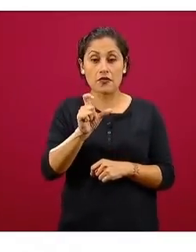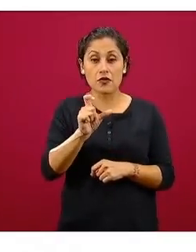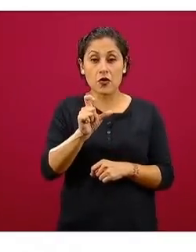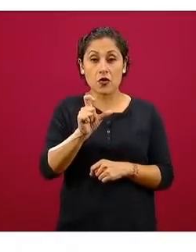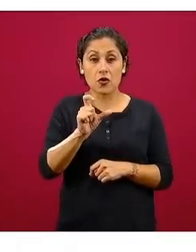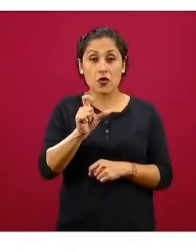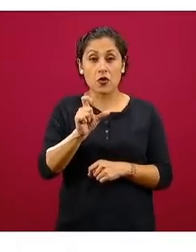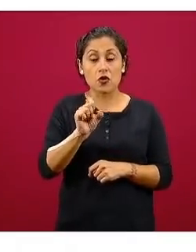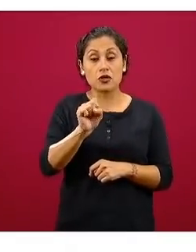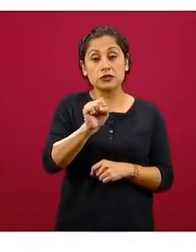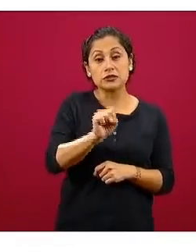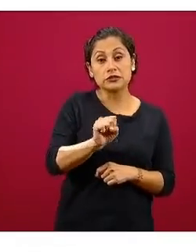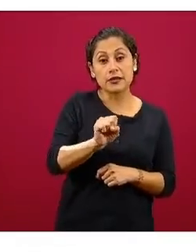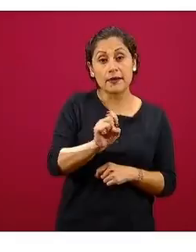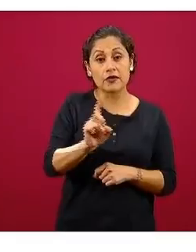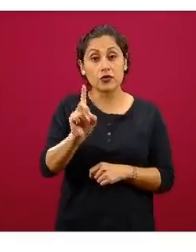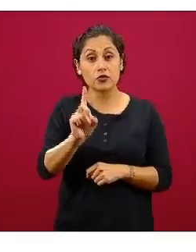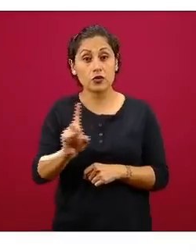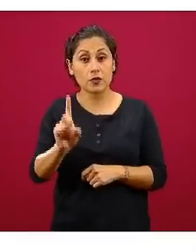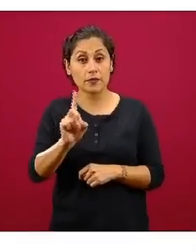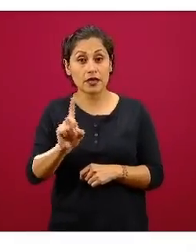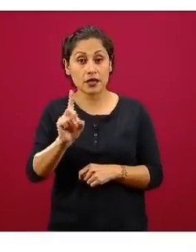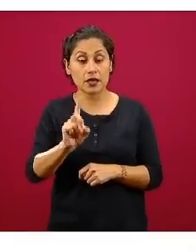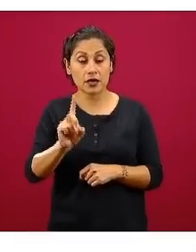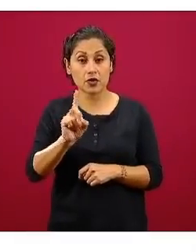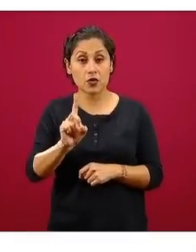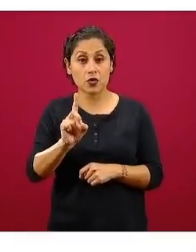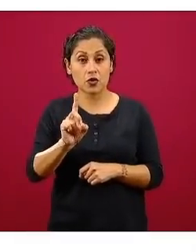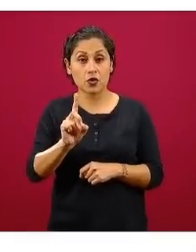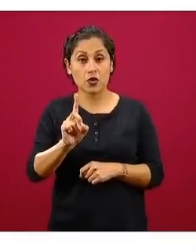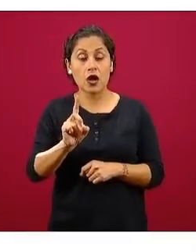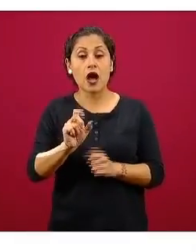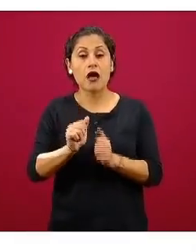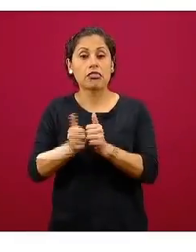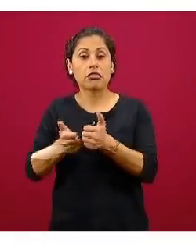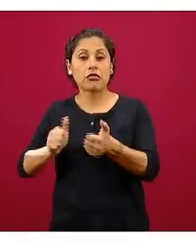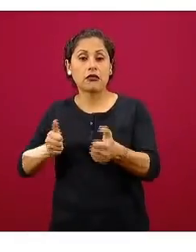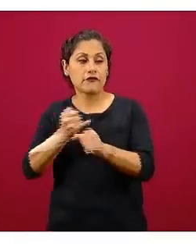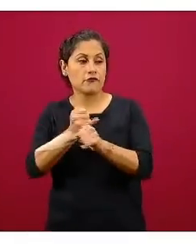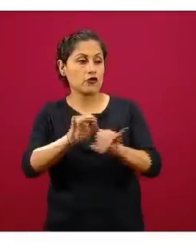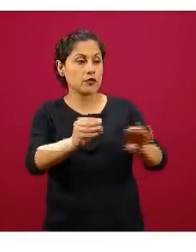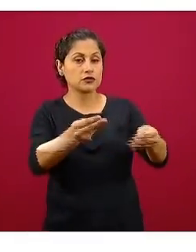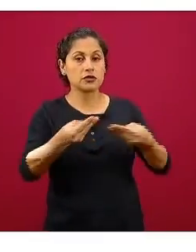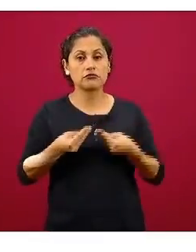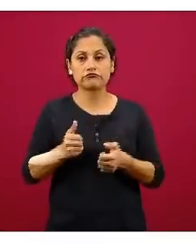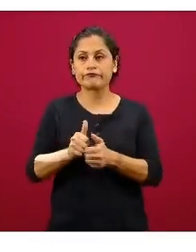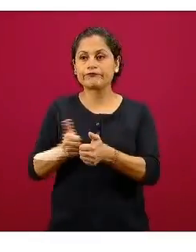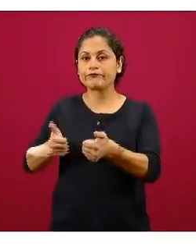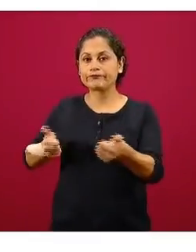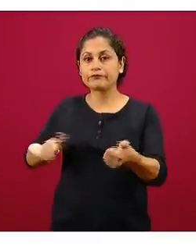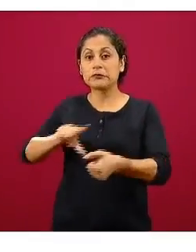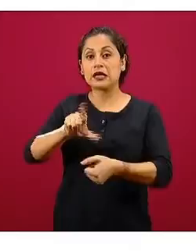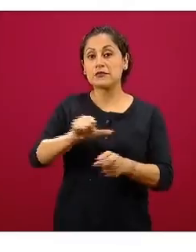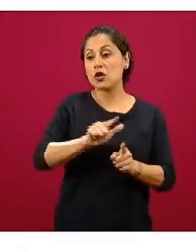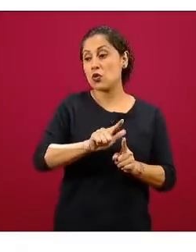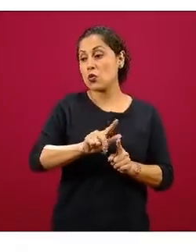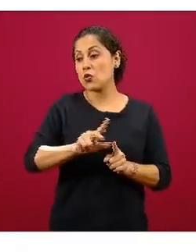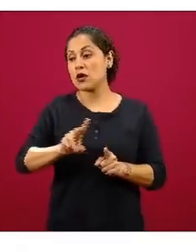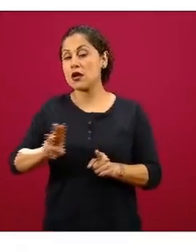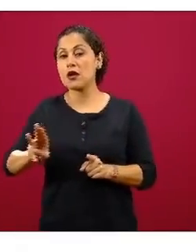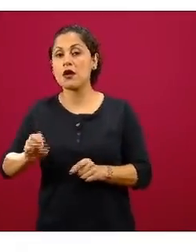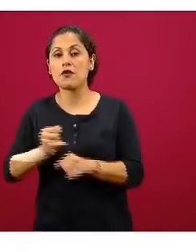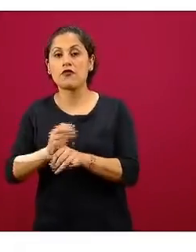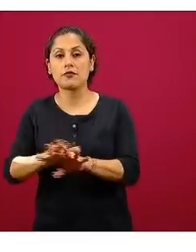semana suele haber un rezago en las notificaciones que después se actualizan a lo largo de la semana, generalmente